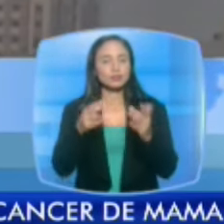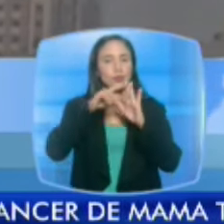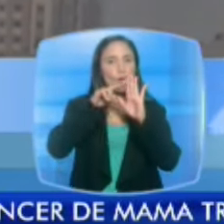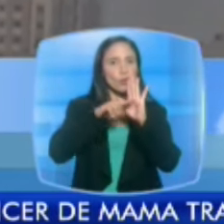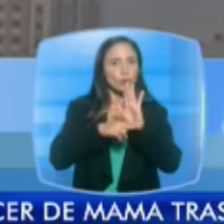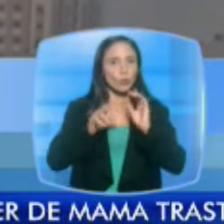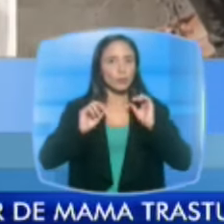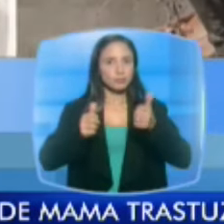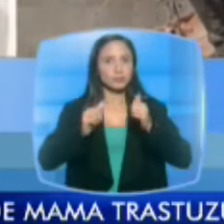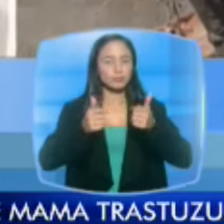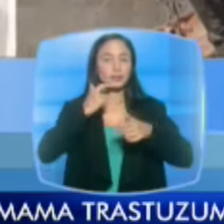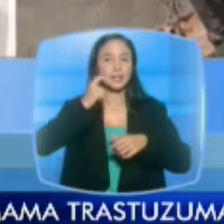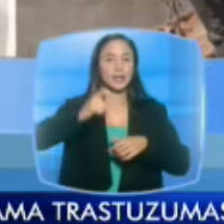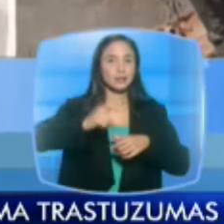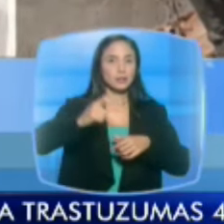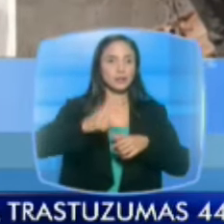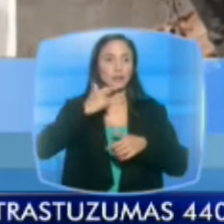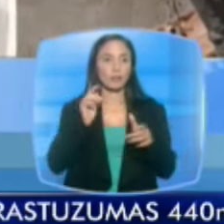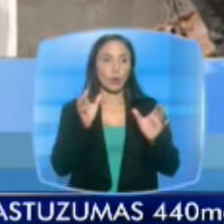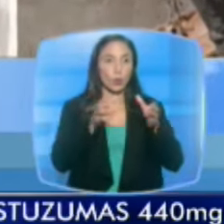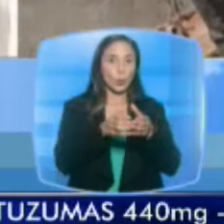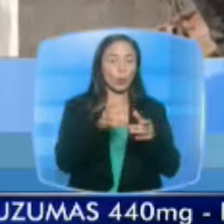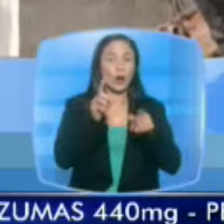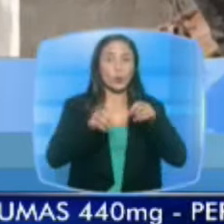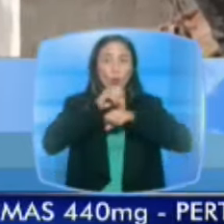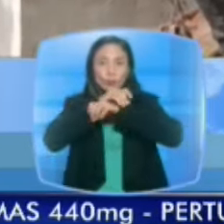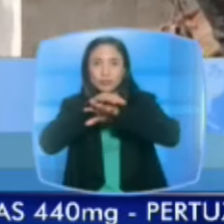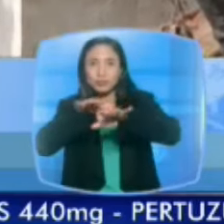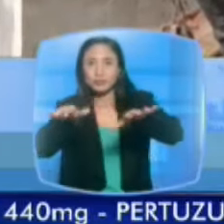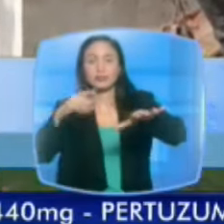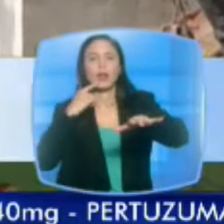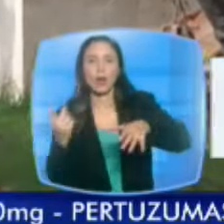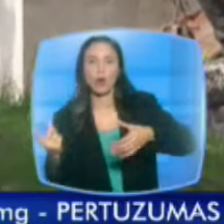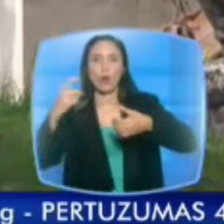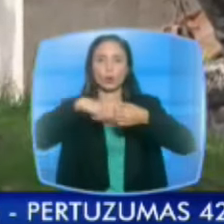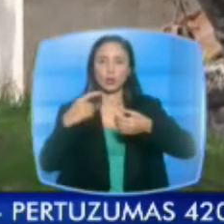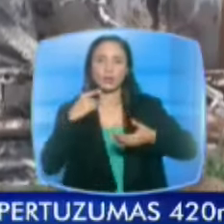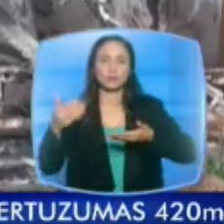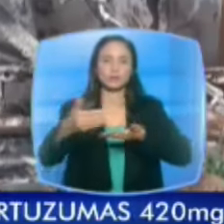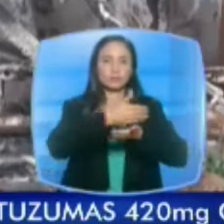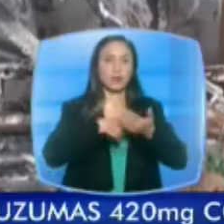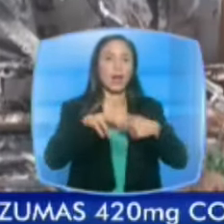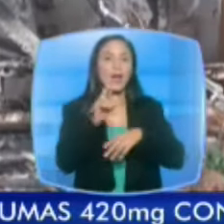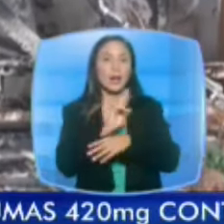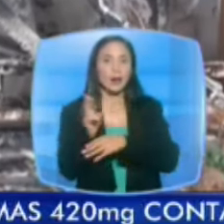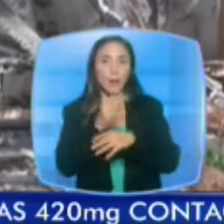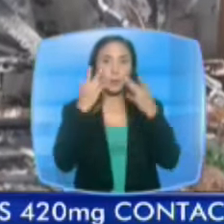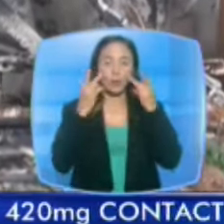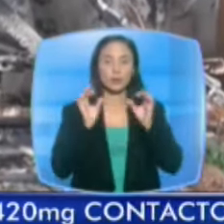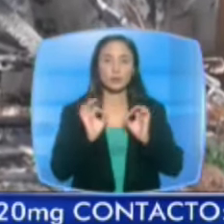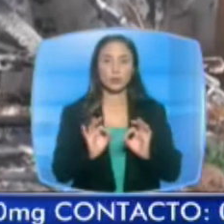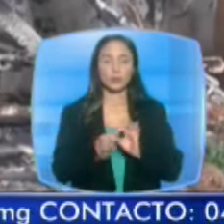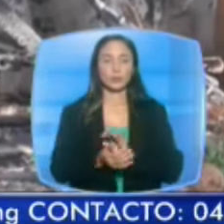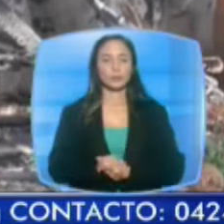determinará las acciones necesarias para que los desplazados vuelvan al norte de manera rápida y segura.